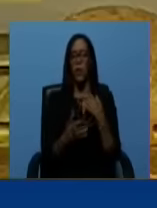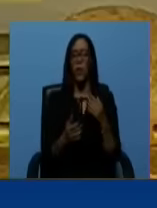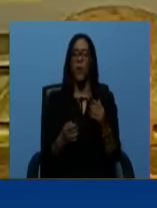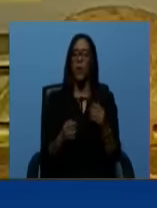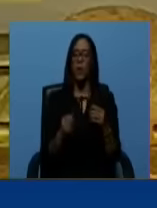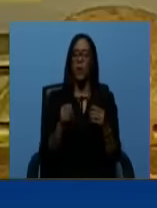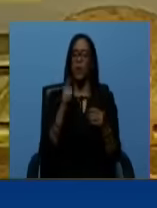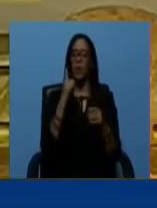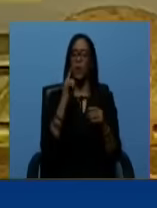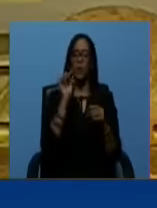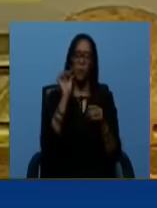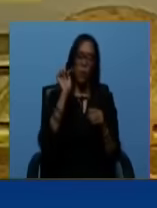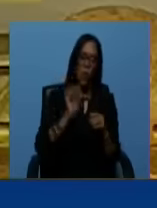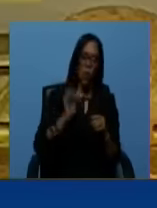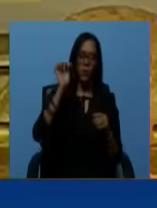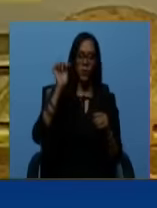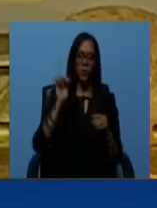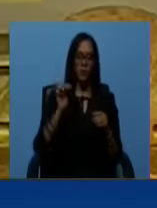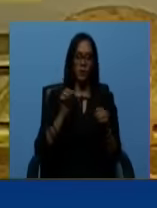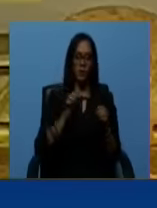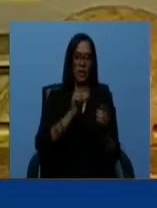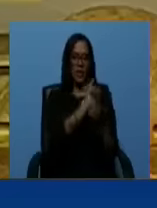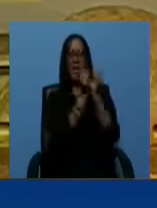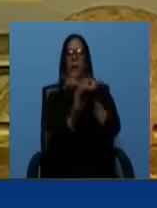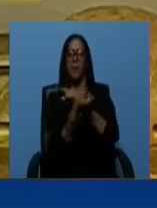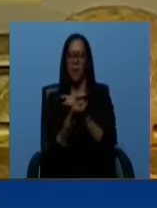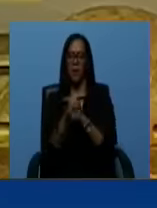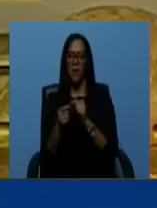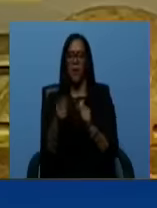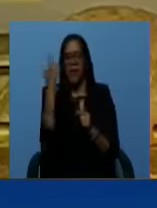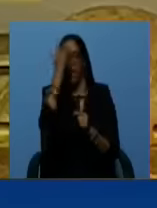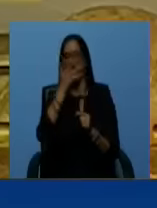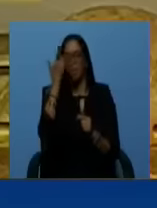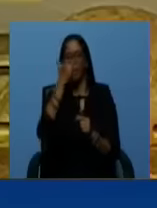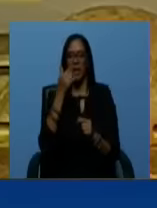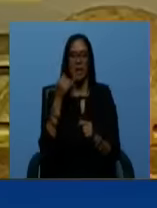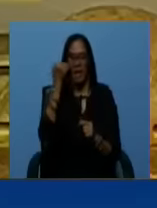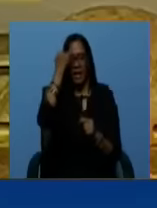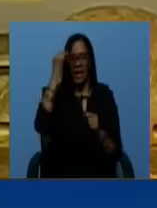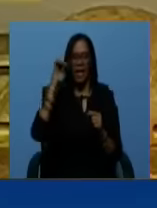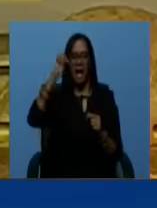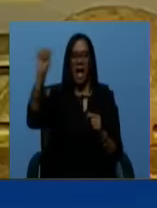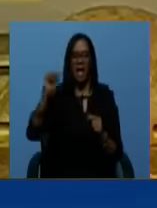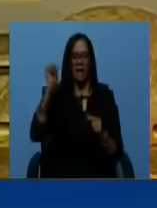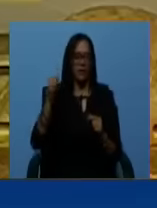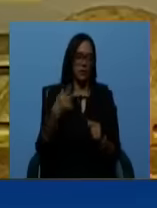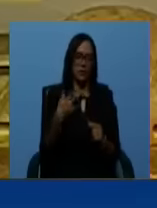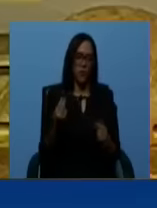allá, entre África, la India, Asia, el nuevo mundo por allá.